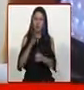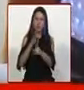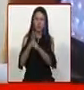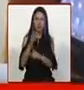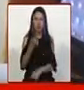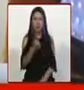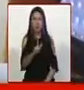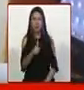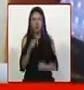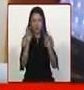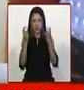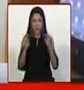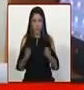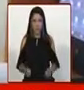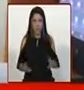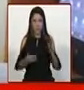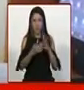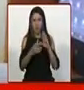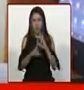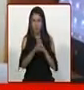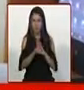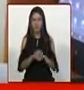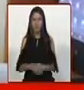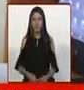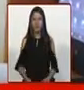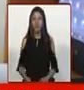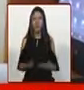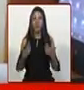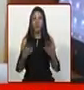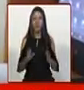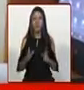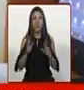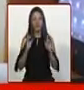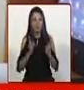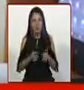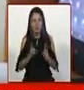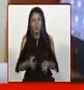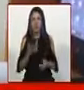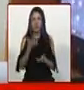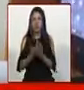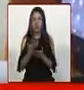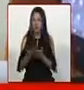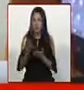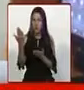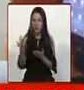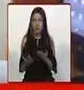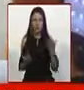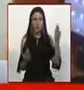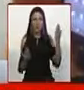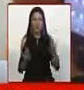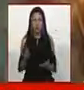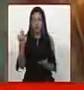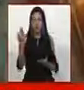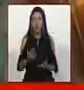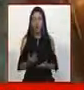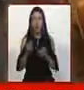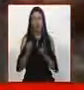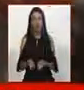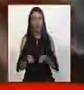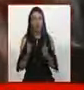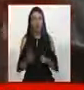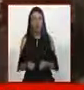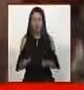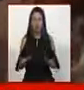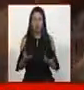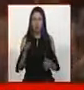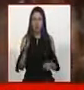tipos, casi 10 tipos penales, se ha traído la misma prueba para cada uno de los tipos penales. Es